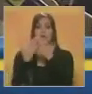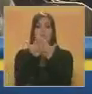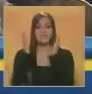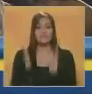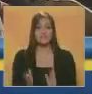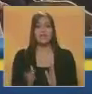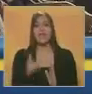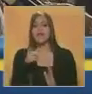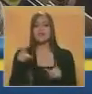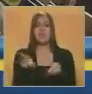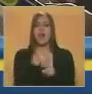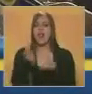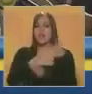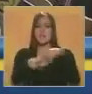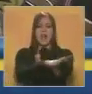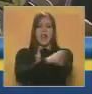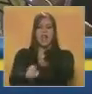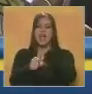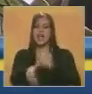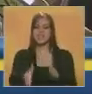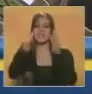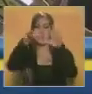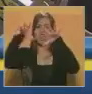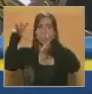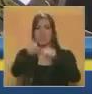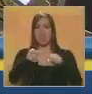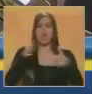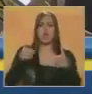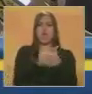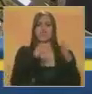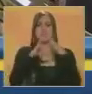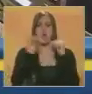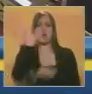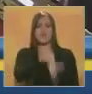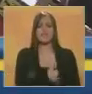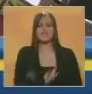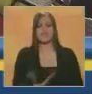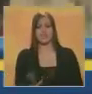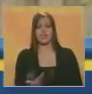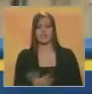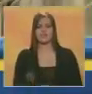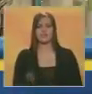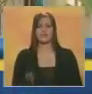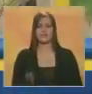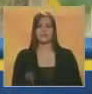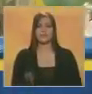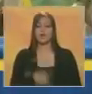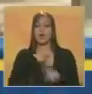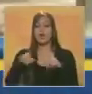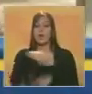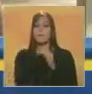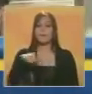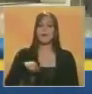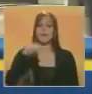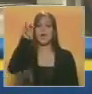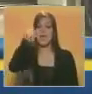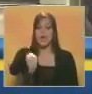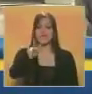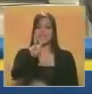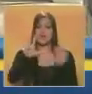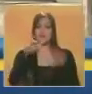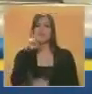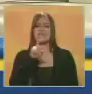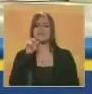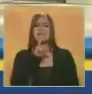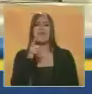y tomar de forma vandálica lo que es el edificio de Fases y atentar contra todo el espíritu universitario, académico y autonómico. Por su parte, los miembros del M28 desmintieron